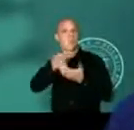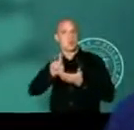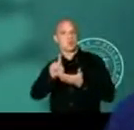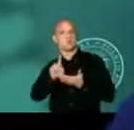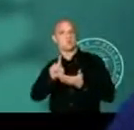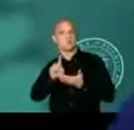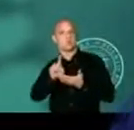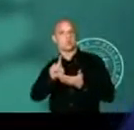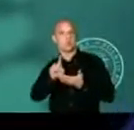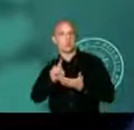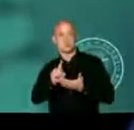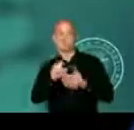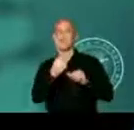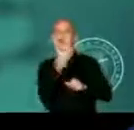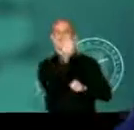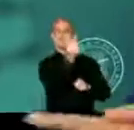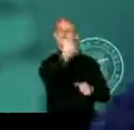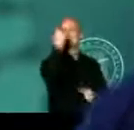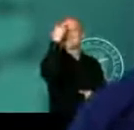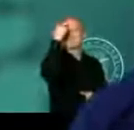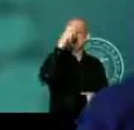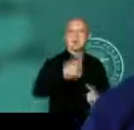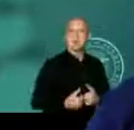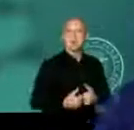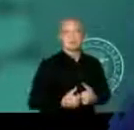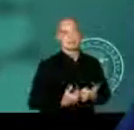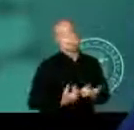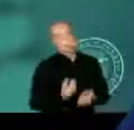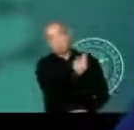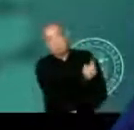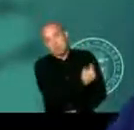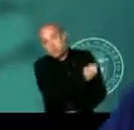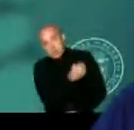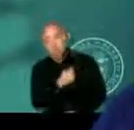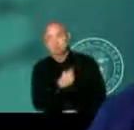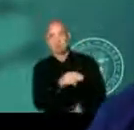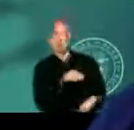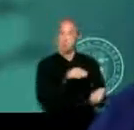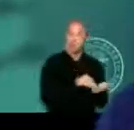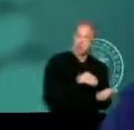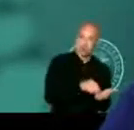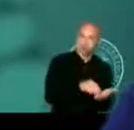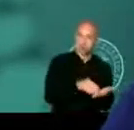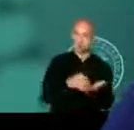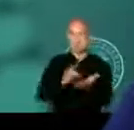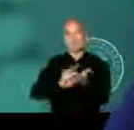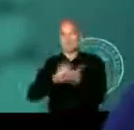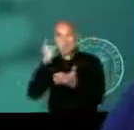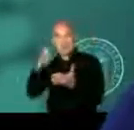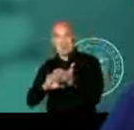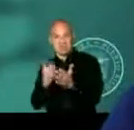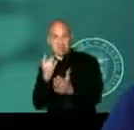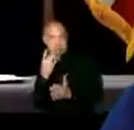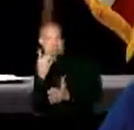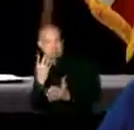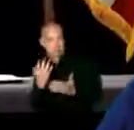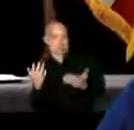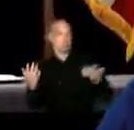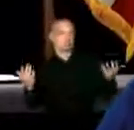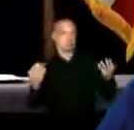bebidas alcohólicas, casinos, gimnasios, cines, discotecas, teatros, salas de teatro,